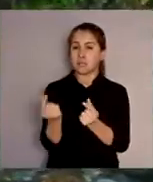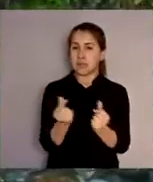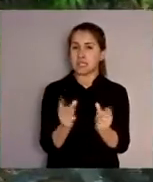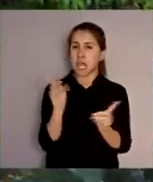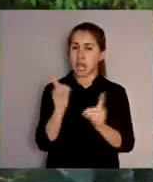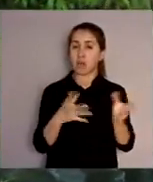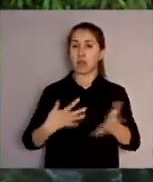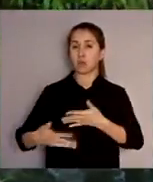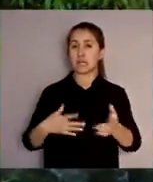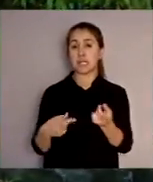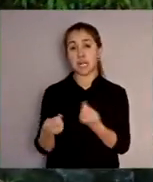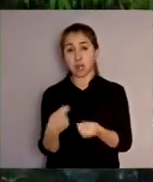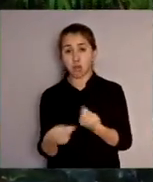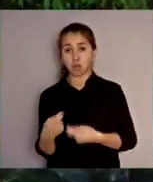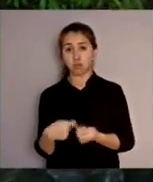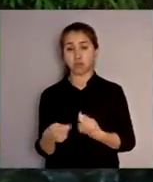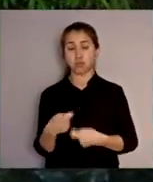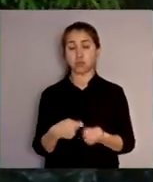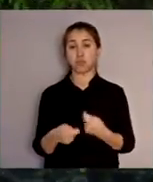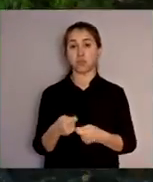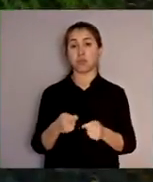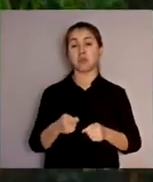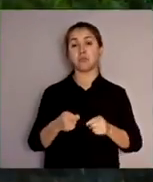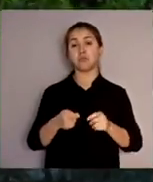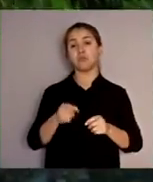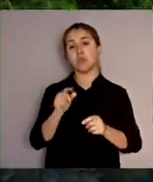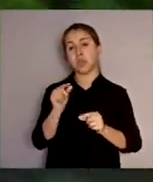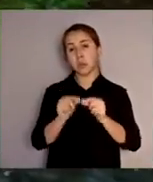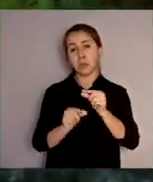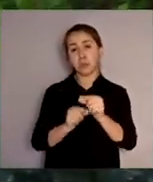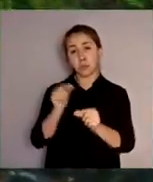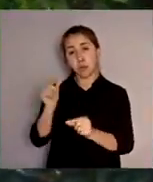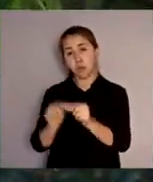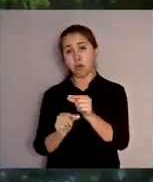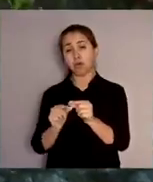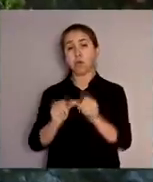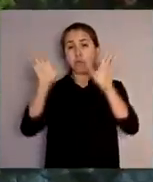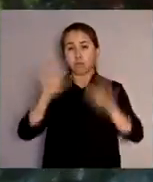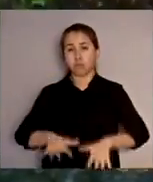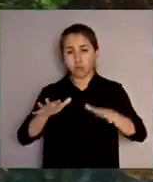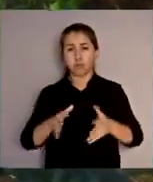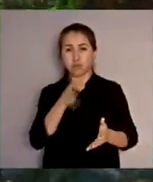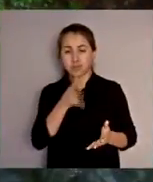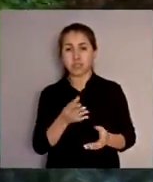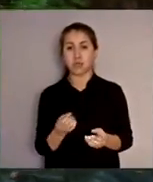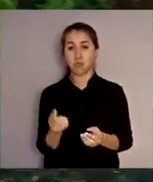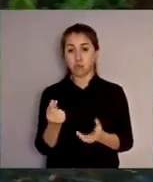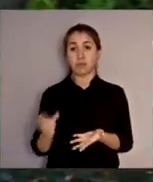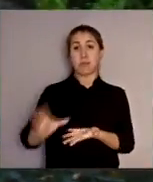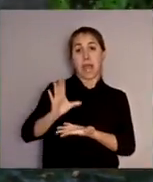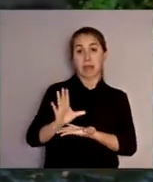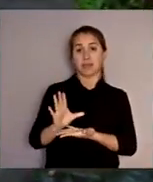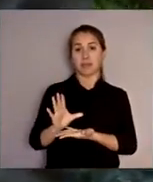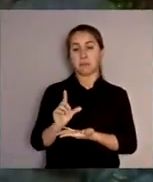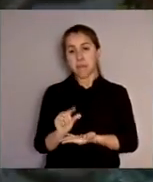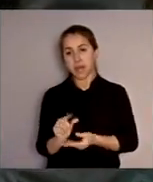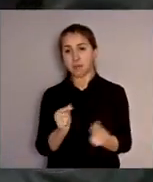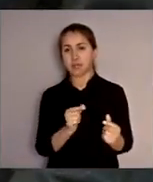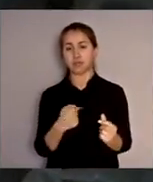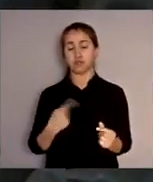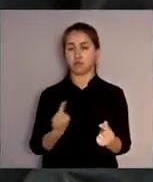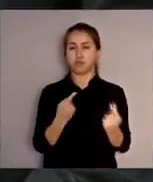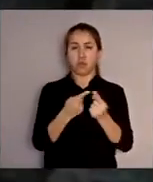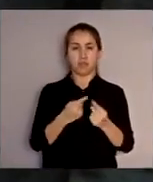la naturaleza a los negocios? Llueve pero no gotea, llueve torrencialmente. No, son súper